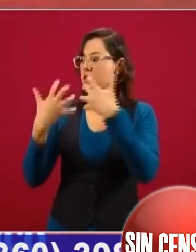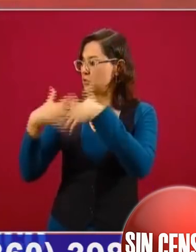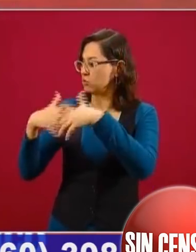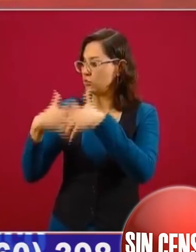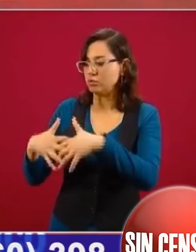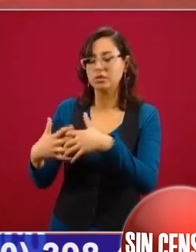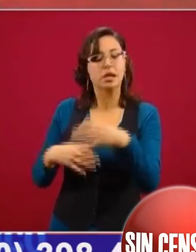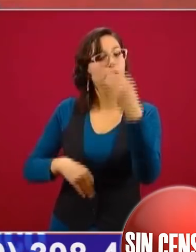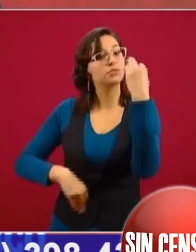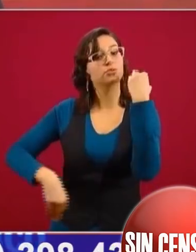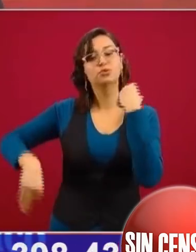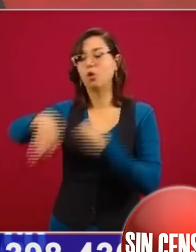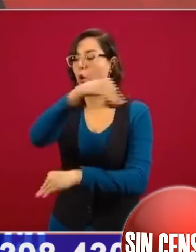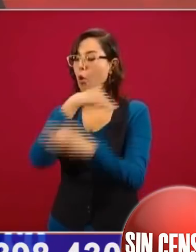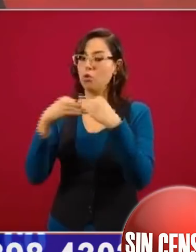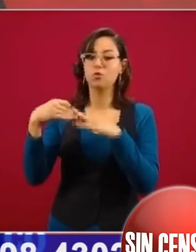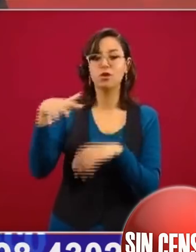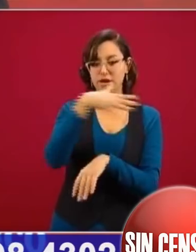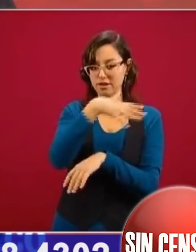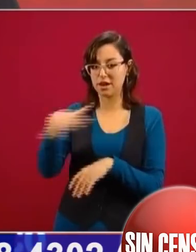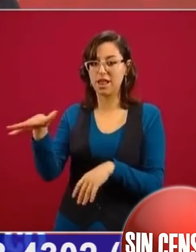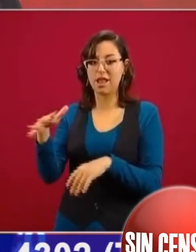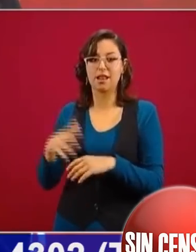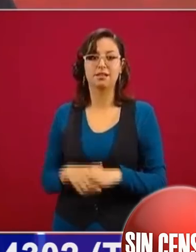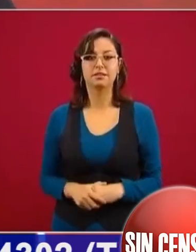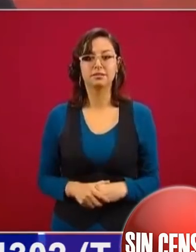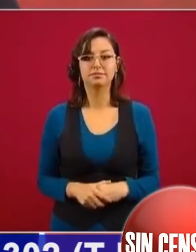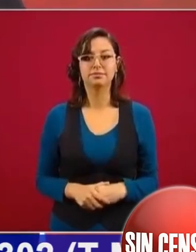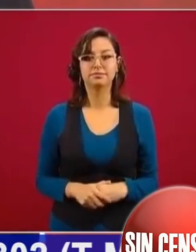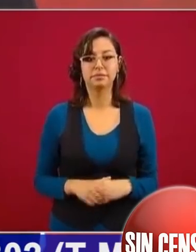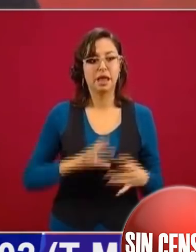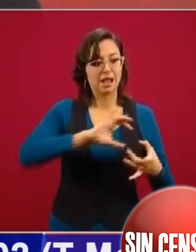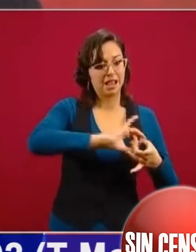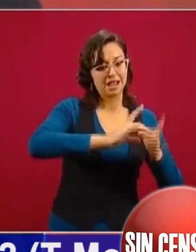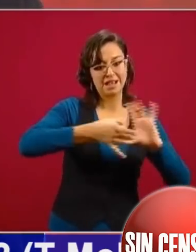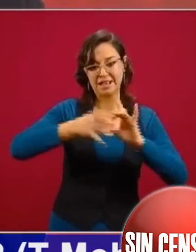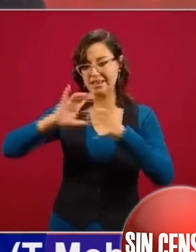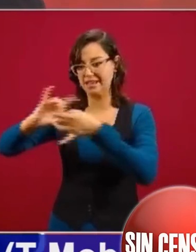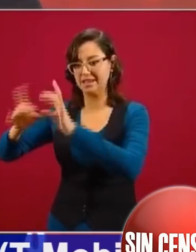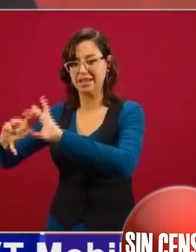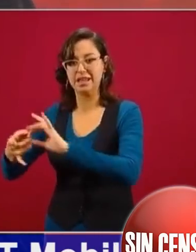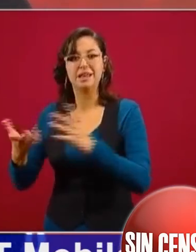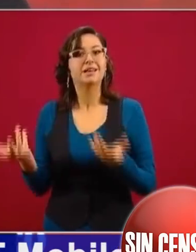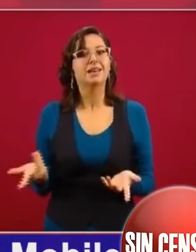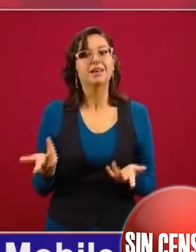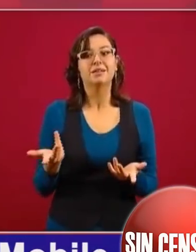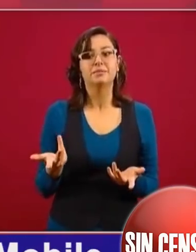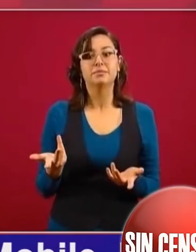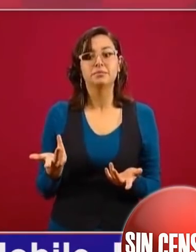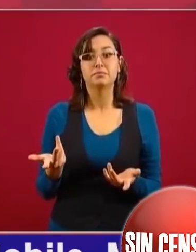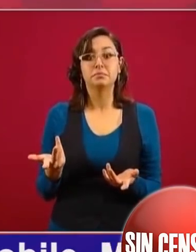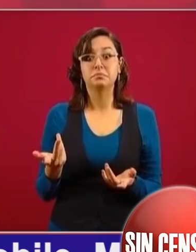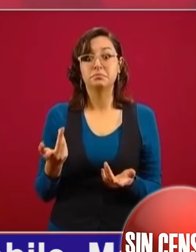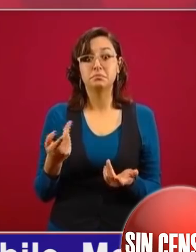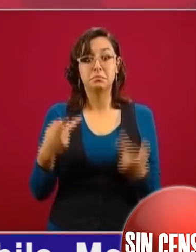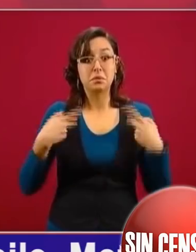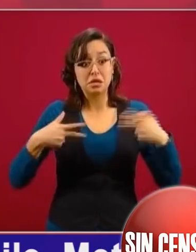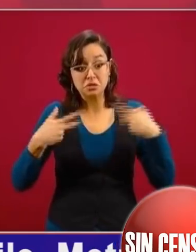industria en general. Lo peor que puede pasar es que la gente no tenga